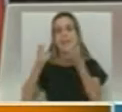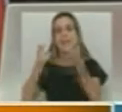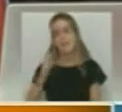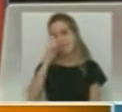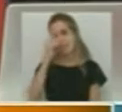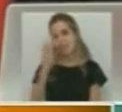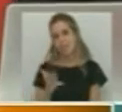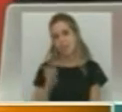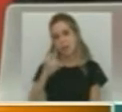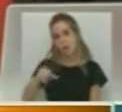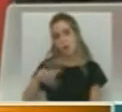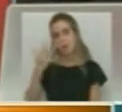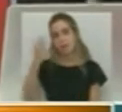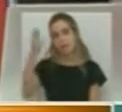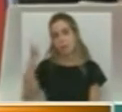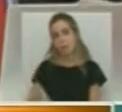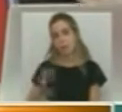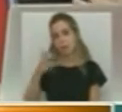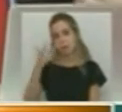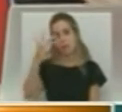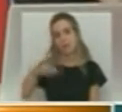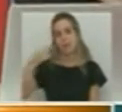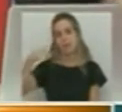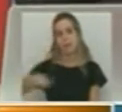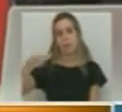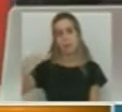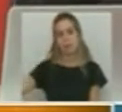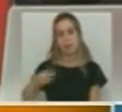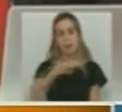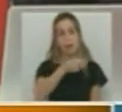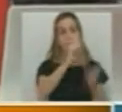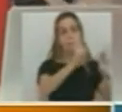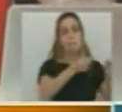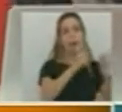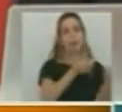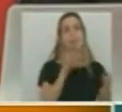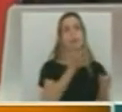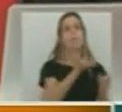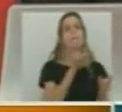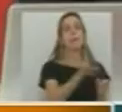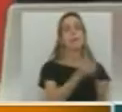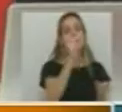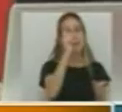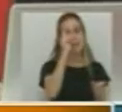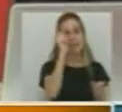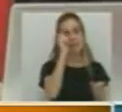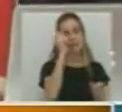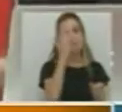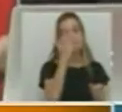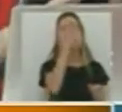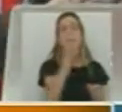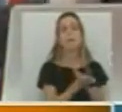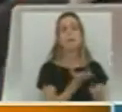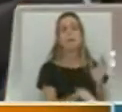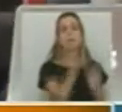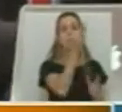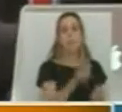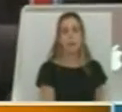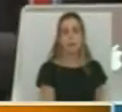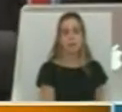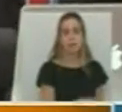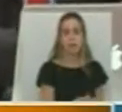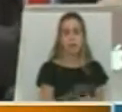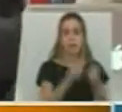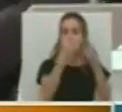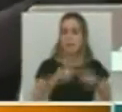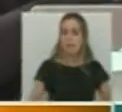25,5% en tres cuotas. ¿Cuánto piden los docentes? Por lo menos 35% de aumento. ¿Qué dijo Alberto Pérez, jefe de gabinete? Son 18.000 millones